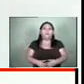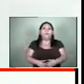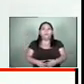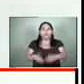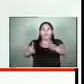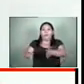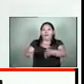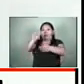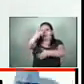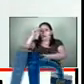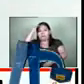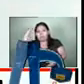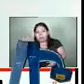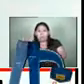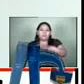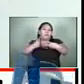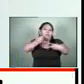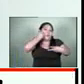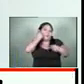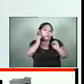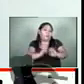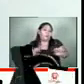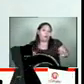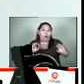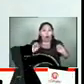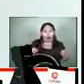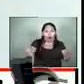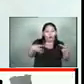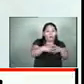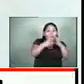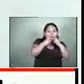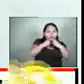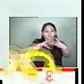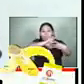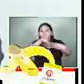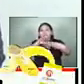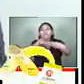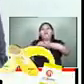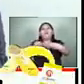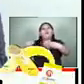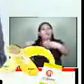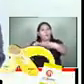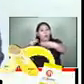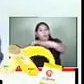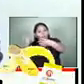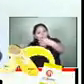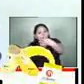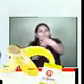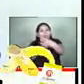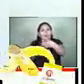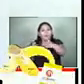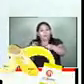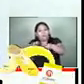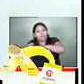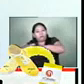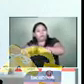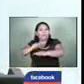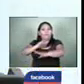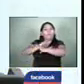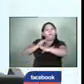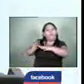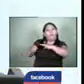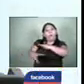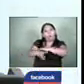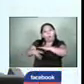la Mujer, Niñez, Adolescencia y Grupos Vulnerables se va a sumar la Fiscalía Adjunta contra Crimen Organizado y Corrupción,